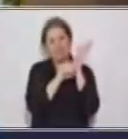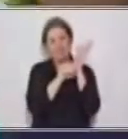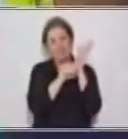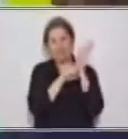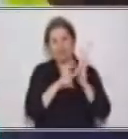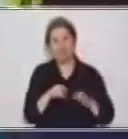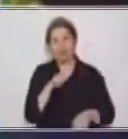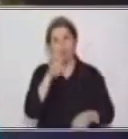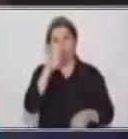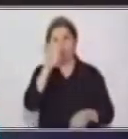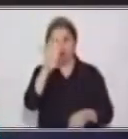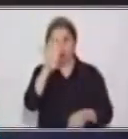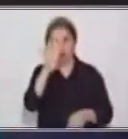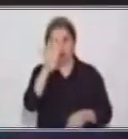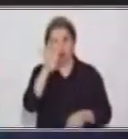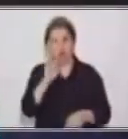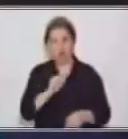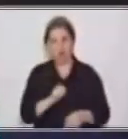4,